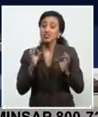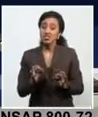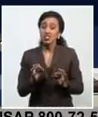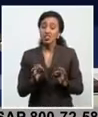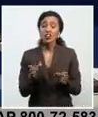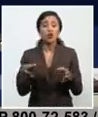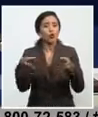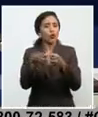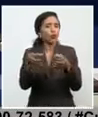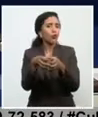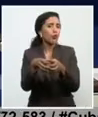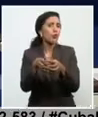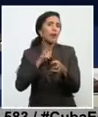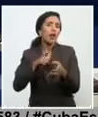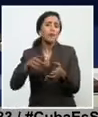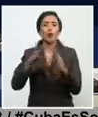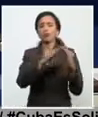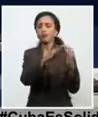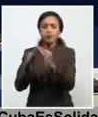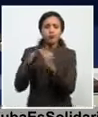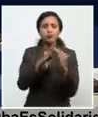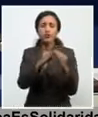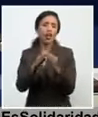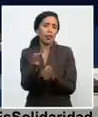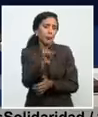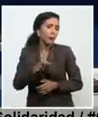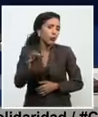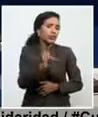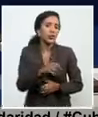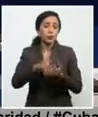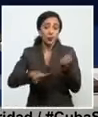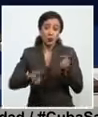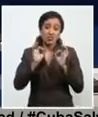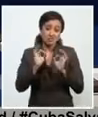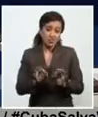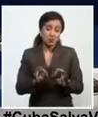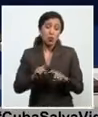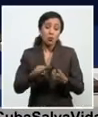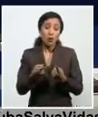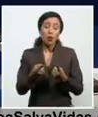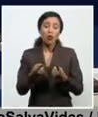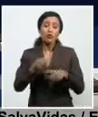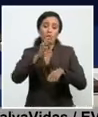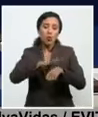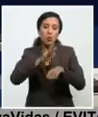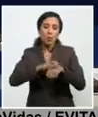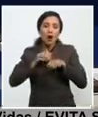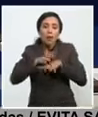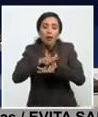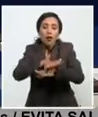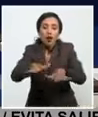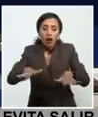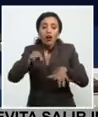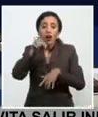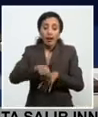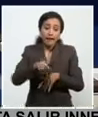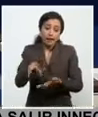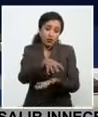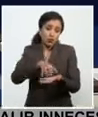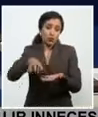de localidades de nuestro país como producto de la transmisión que se establece en esos lugares.